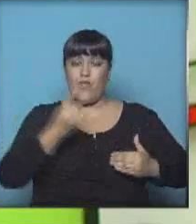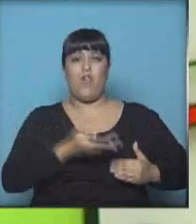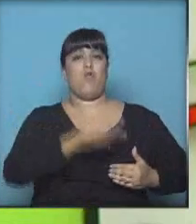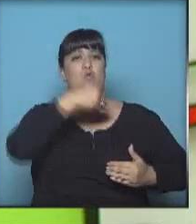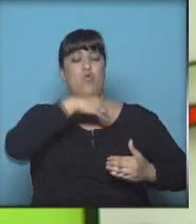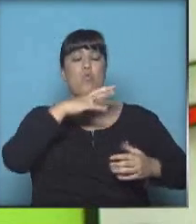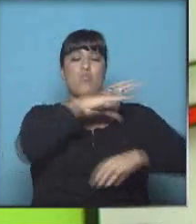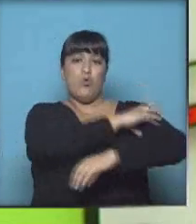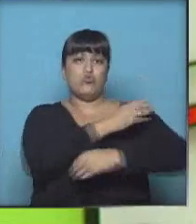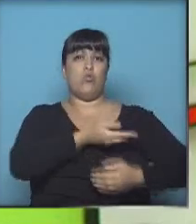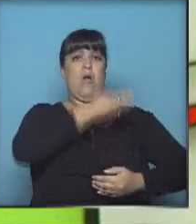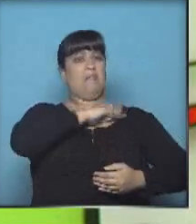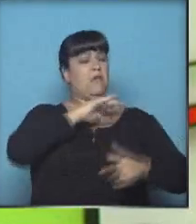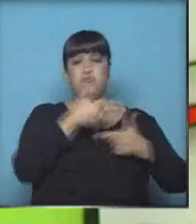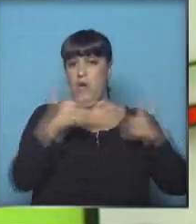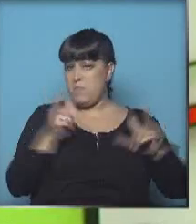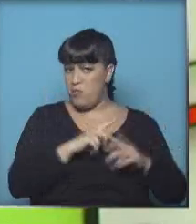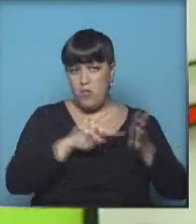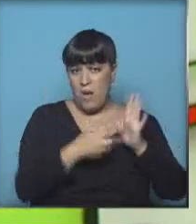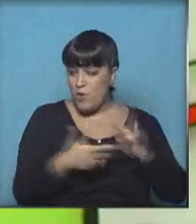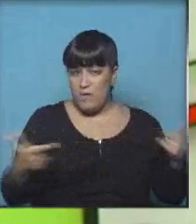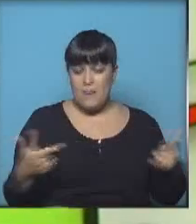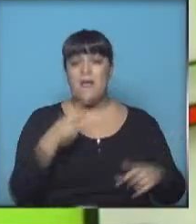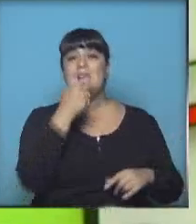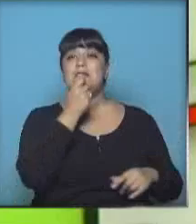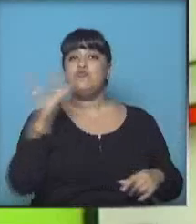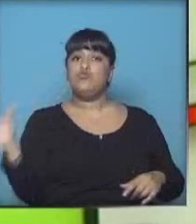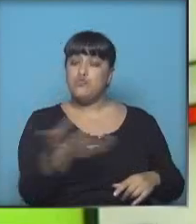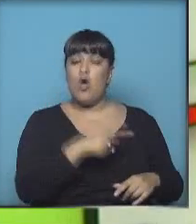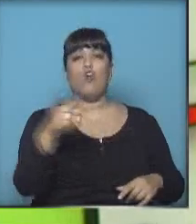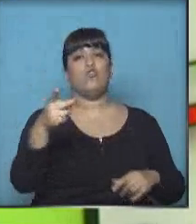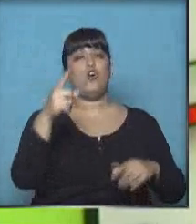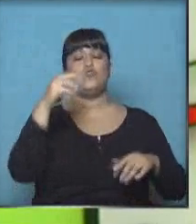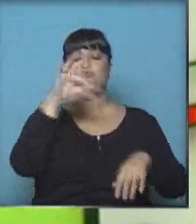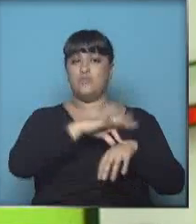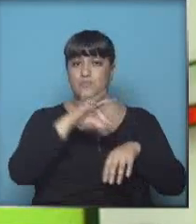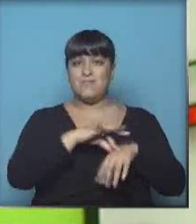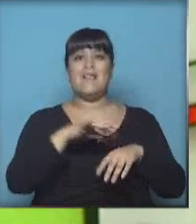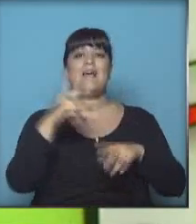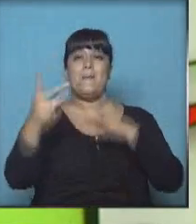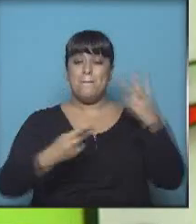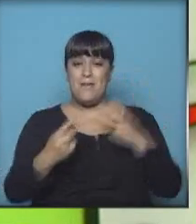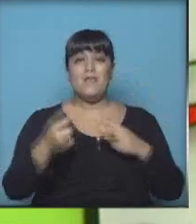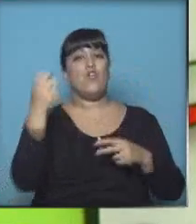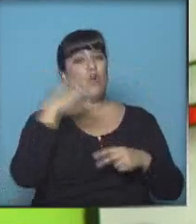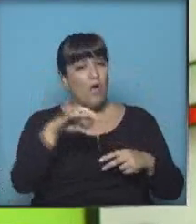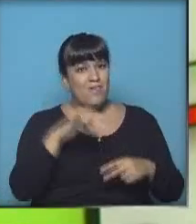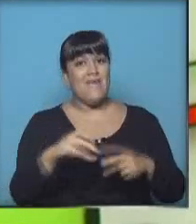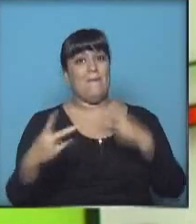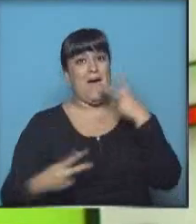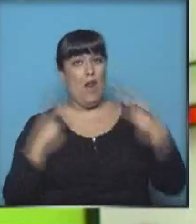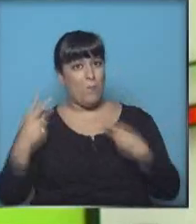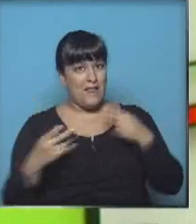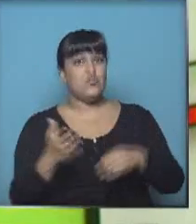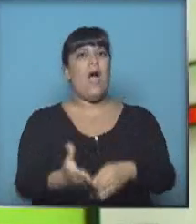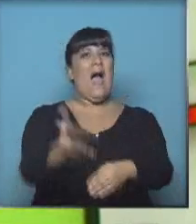hay ningún tipo de problema. Sí es importante, que si bien hoy todos los cirujanos plásticos la solicitan, es hacer una mamografía antes de someterse a cualquier